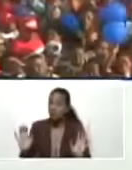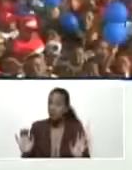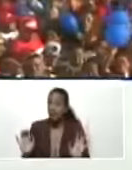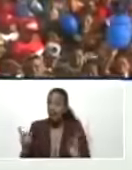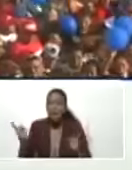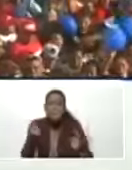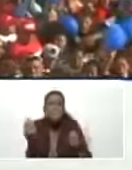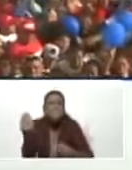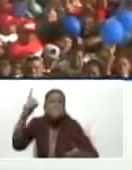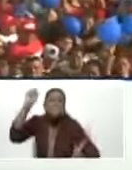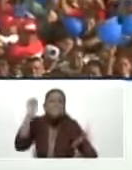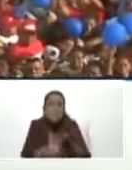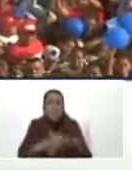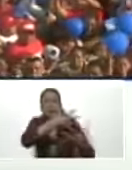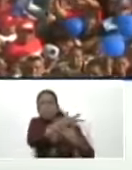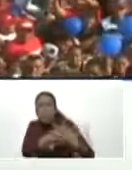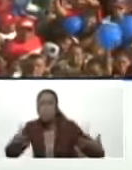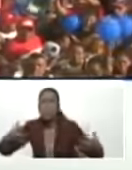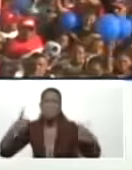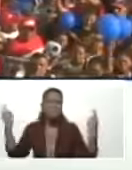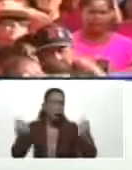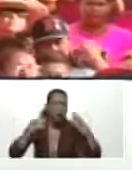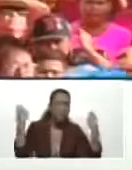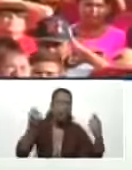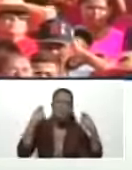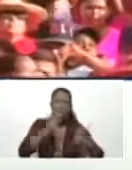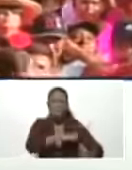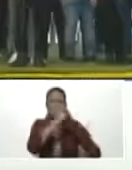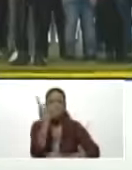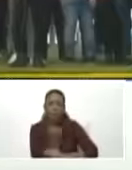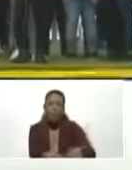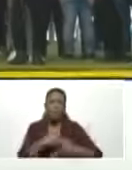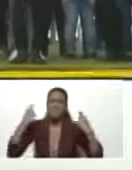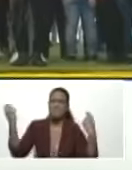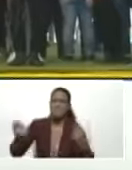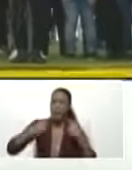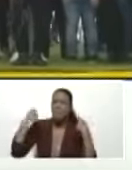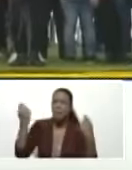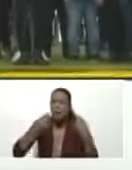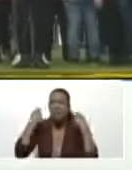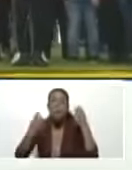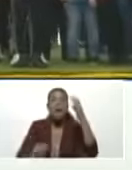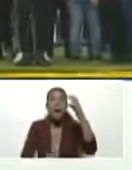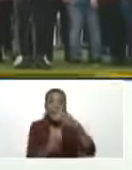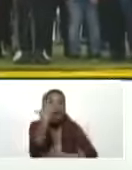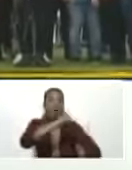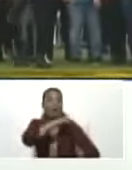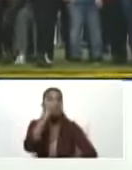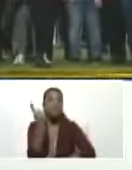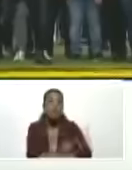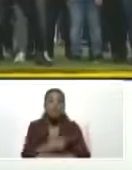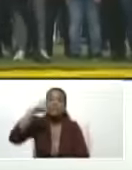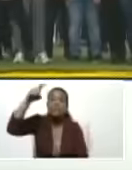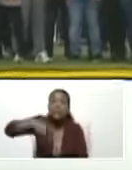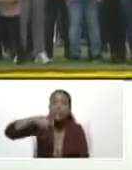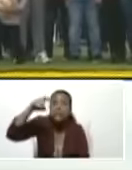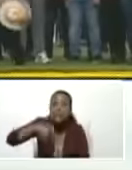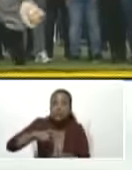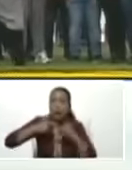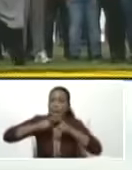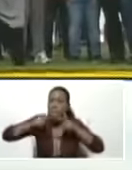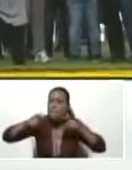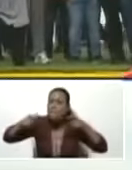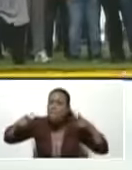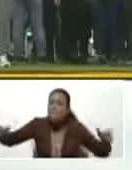que hacer miles de movilizaciones populares, de empoderamiento, para construir la fuerza que se vaya